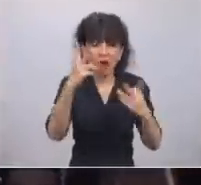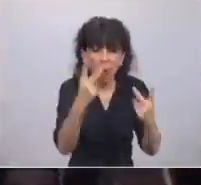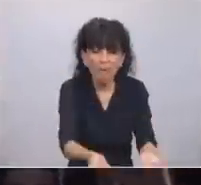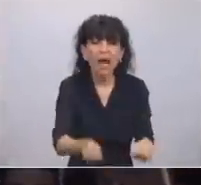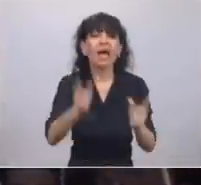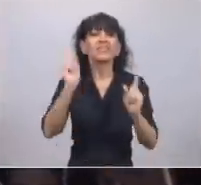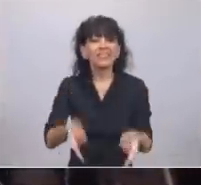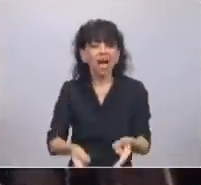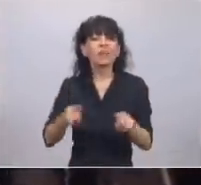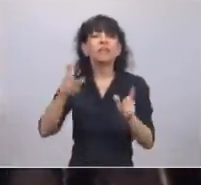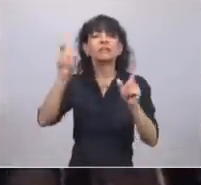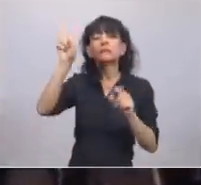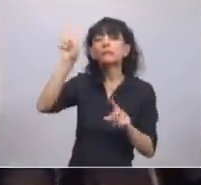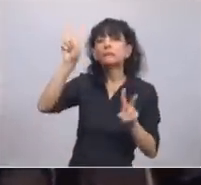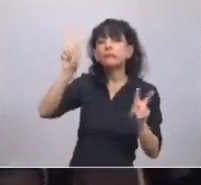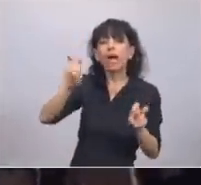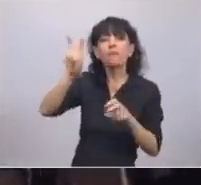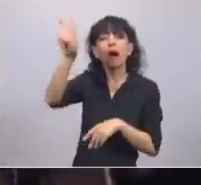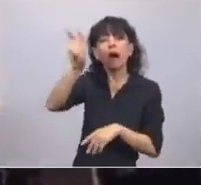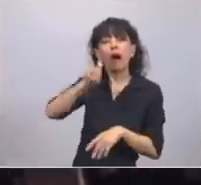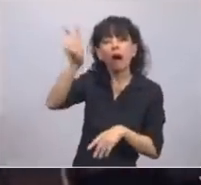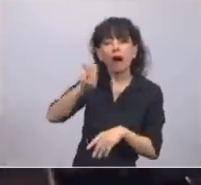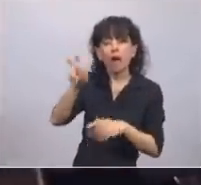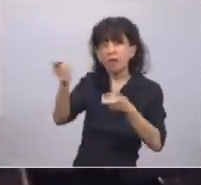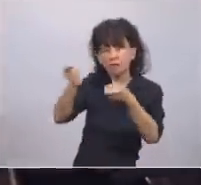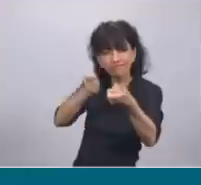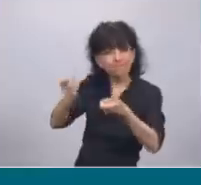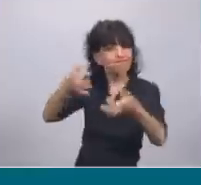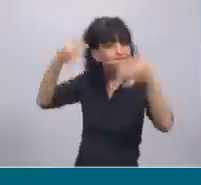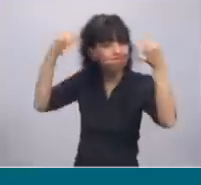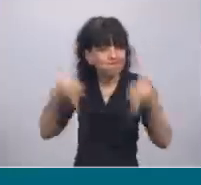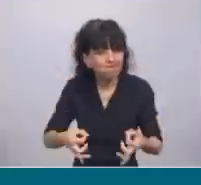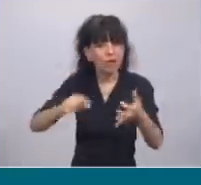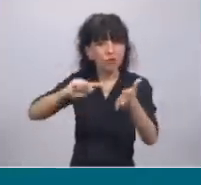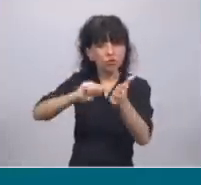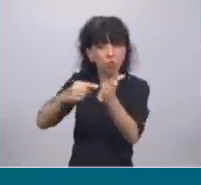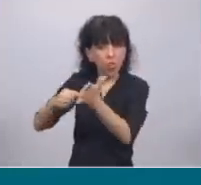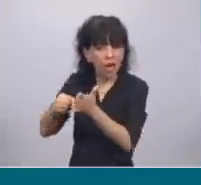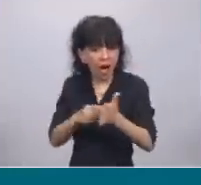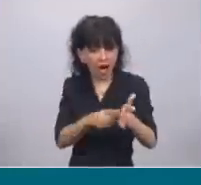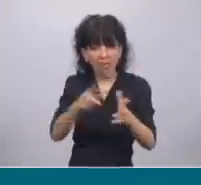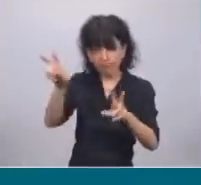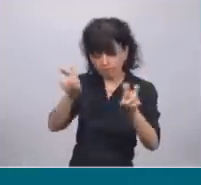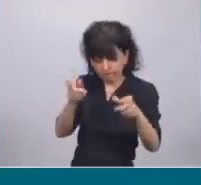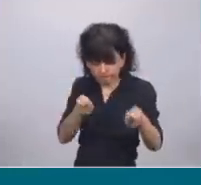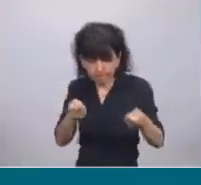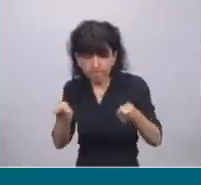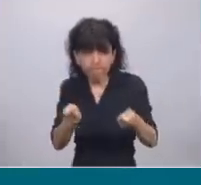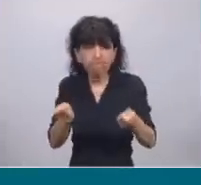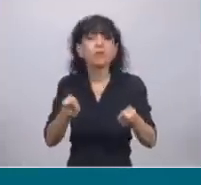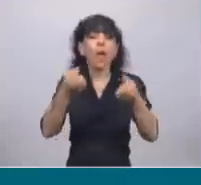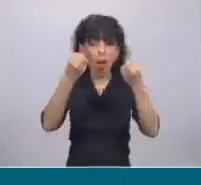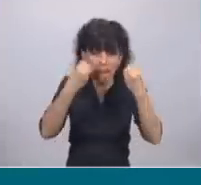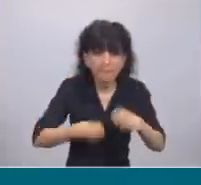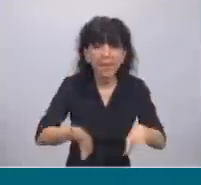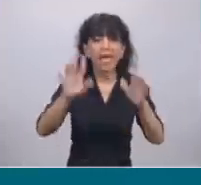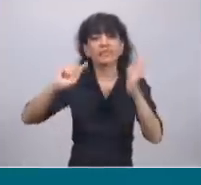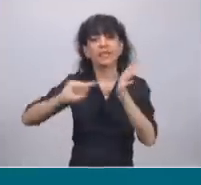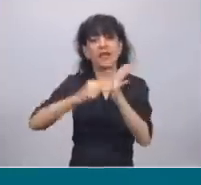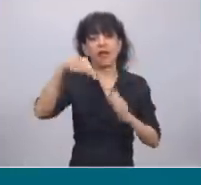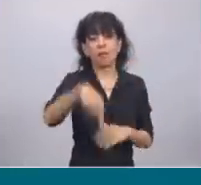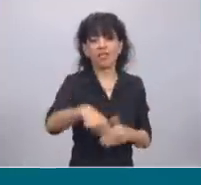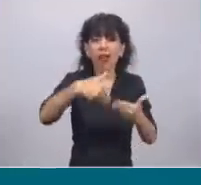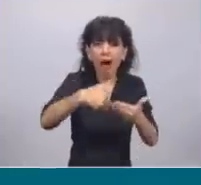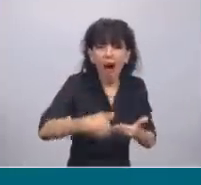regulación de alquileres en las grandes ciudades, se pueda poner en marcha en la ciudad de Buenos Aires